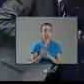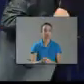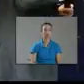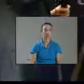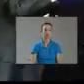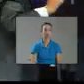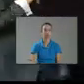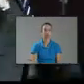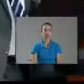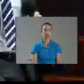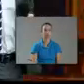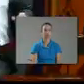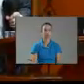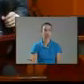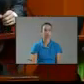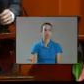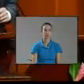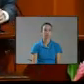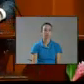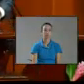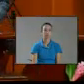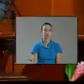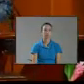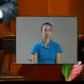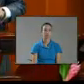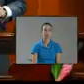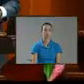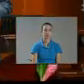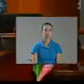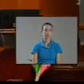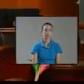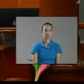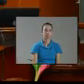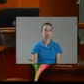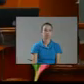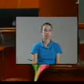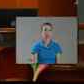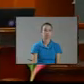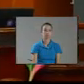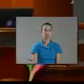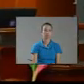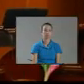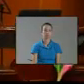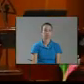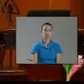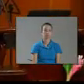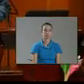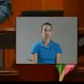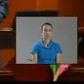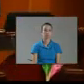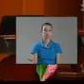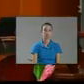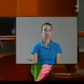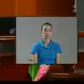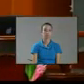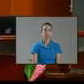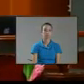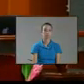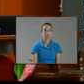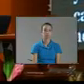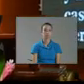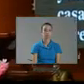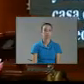and right. Todo producía hermoso, hermano, ahí adorando. Nos daban las 4 de la mañana. 4 de la mañana,